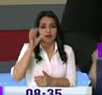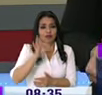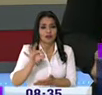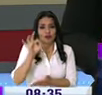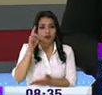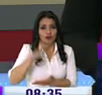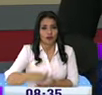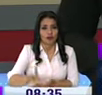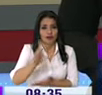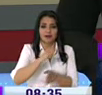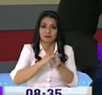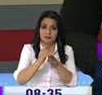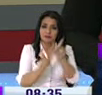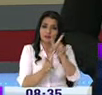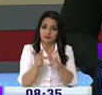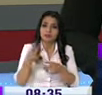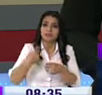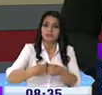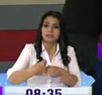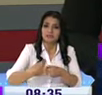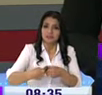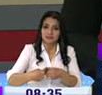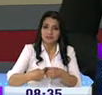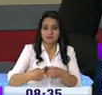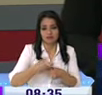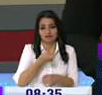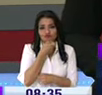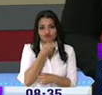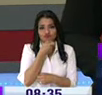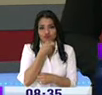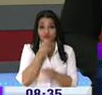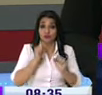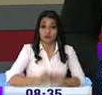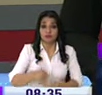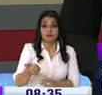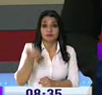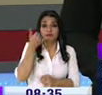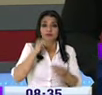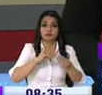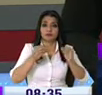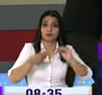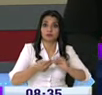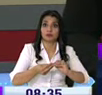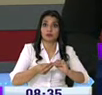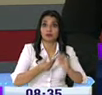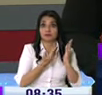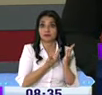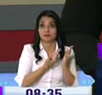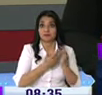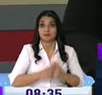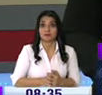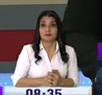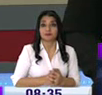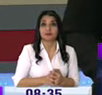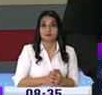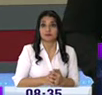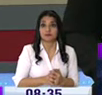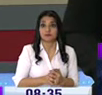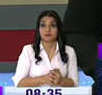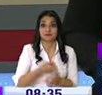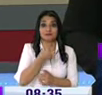nuestros vecinos a que formen parte de nuestros reportajes. Pueden comunicarse al número de teléfono que está en pantalla. Nuestros reporteros